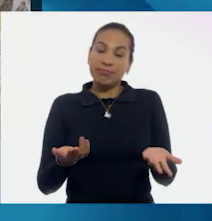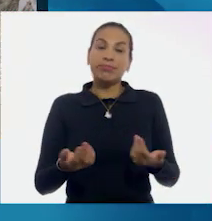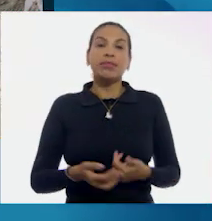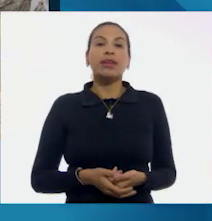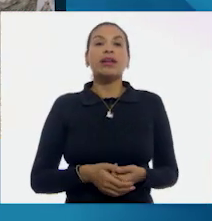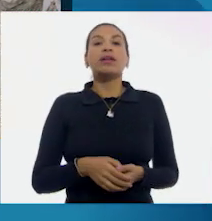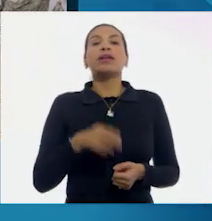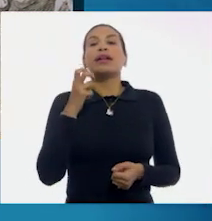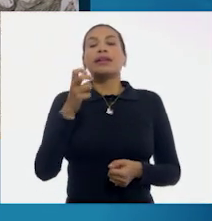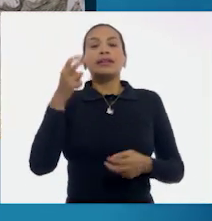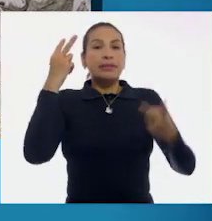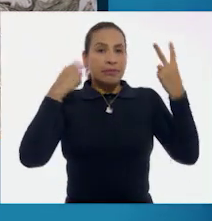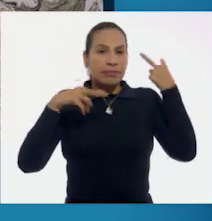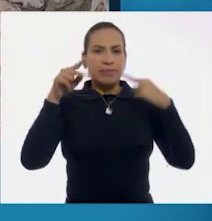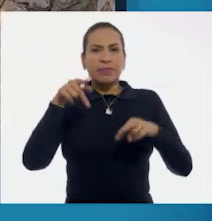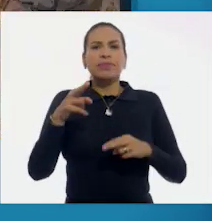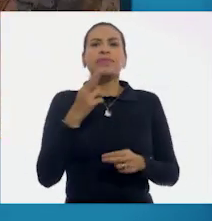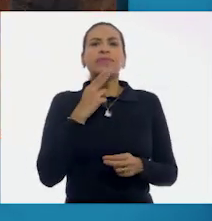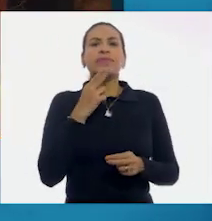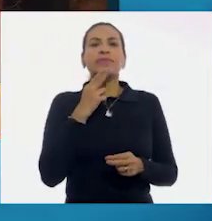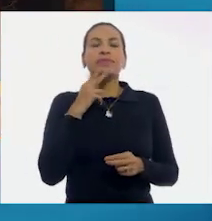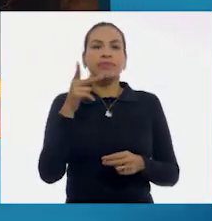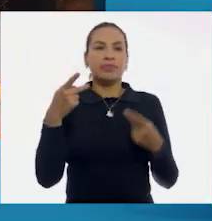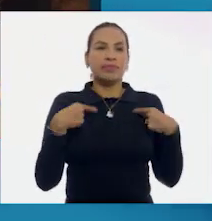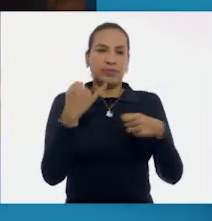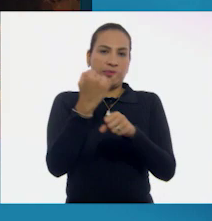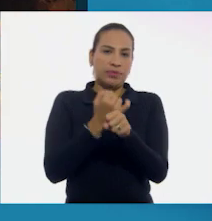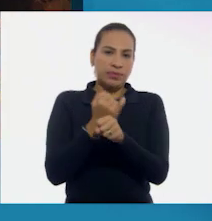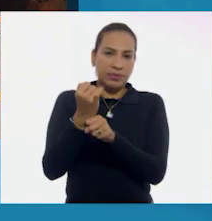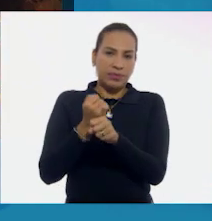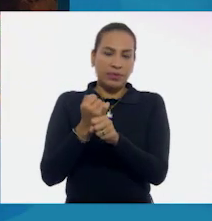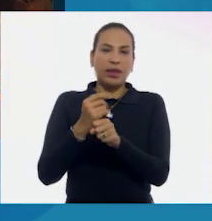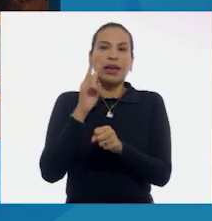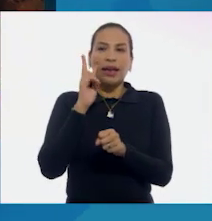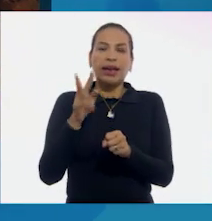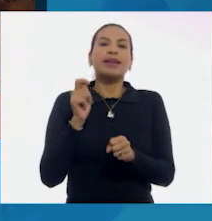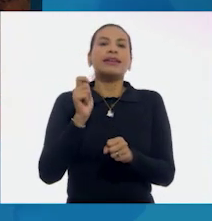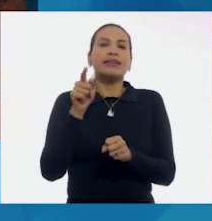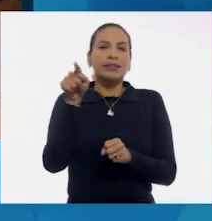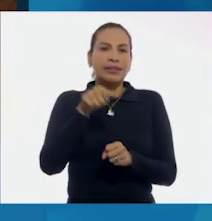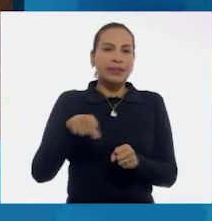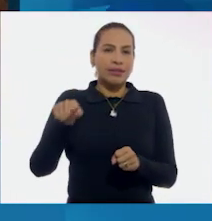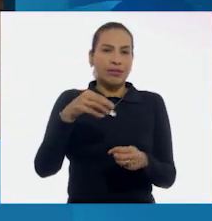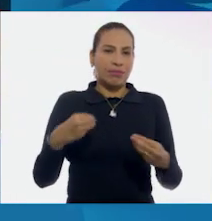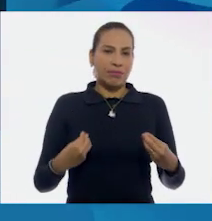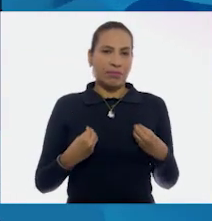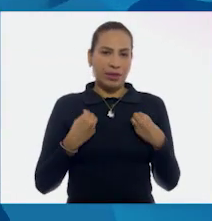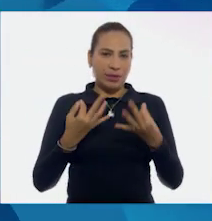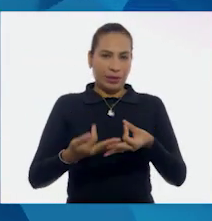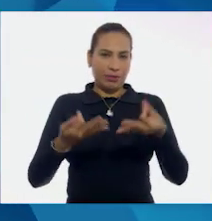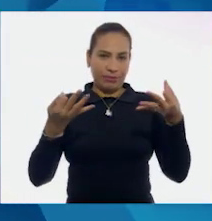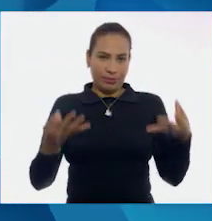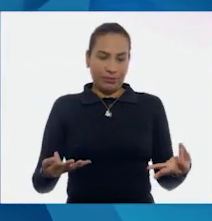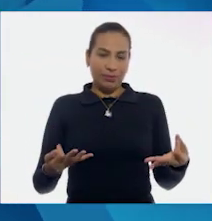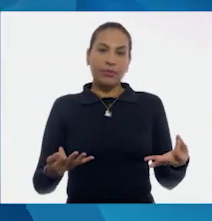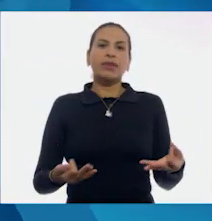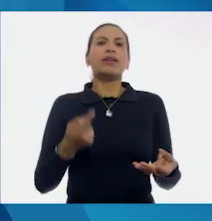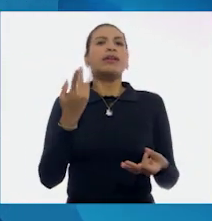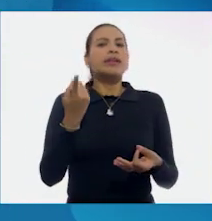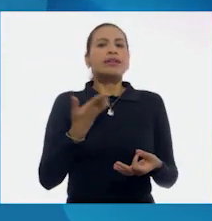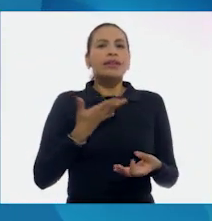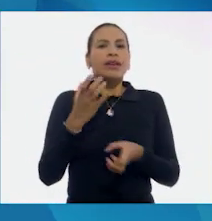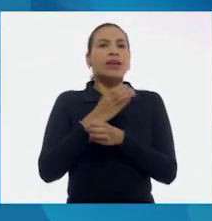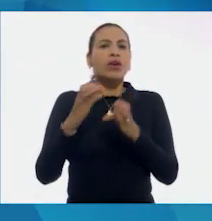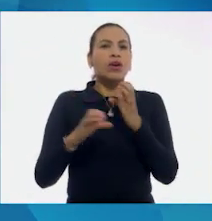Entonces, esta expedición sirvió para que los exploradores se enteraran de quiénes habitaban el territorio, qué recursos